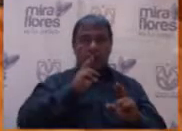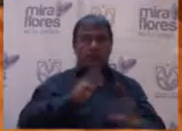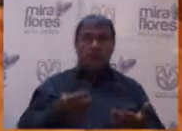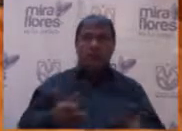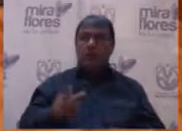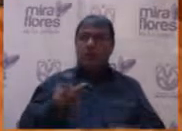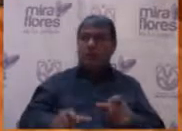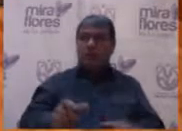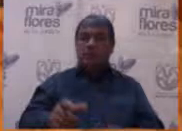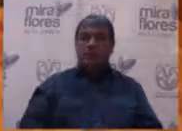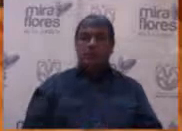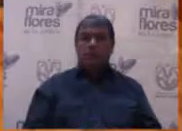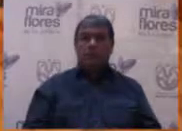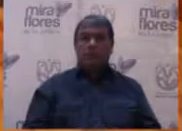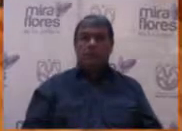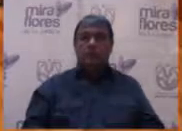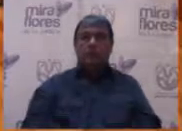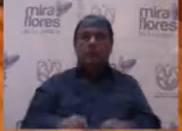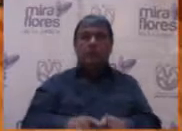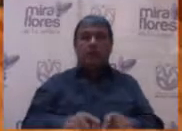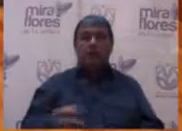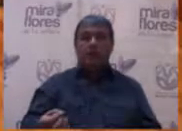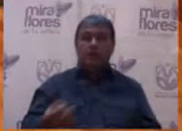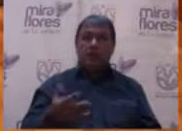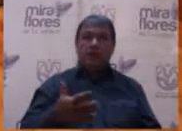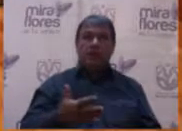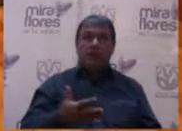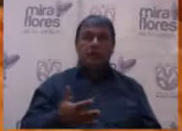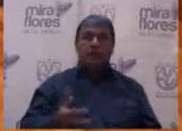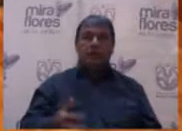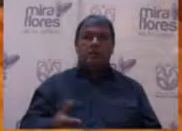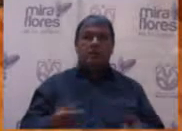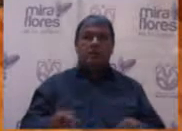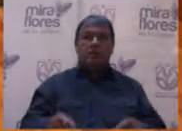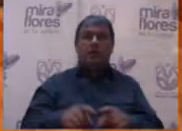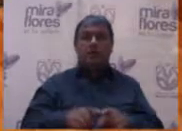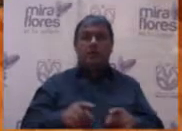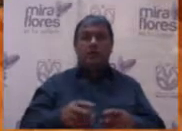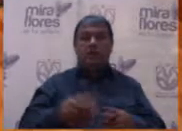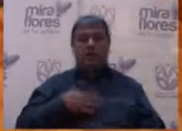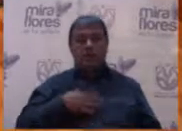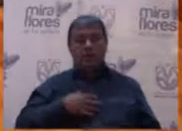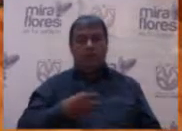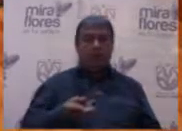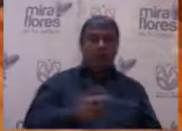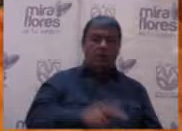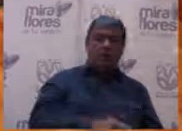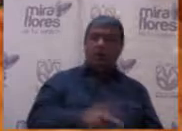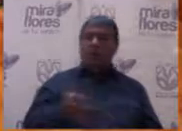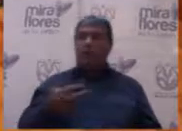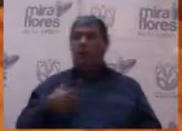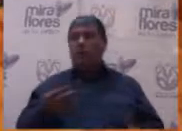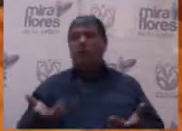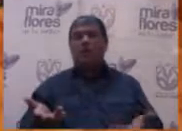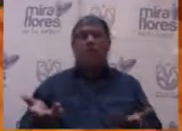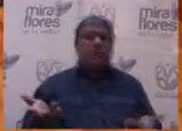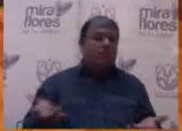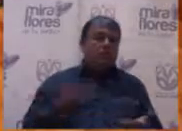respondido a los señores. Pero también ha mencionado que se ha expresado que a mí no me corresponde, a mí sí me corresponde, al otro no le corresponde, no